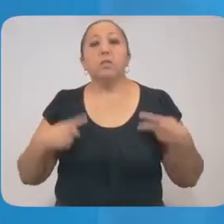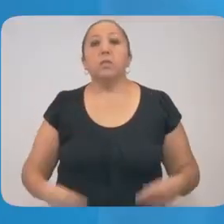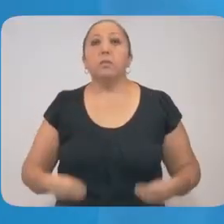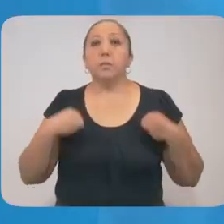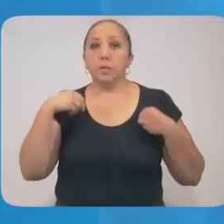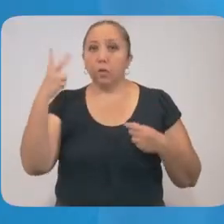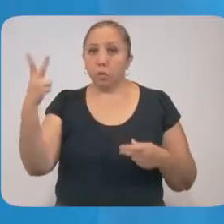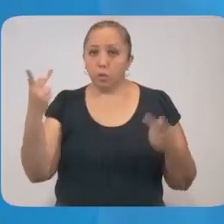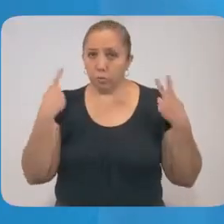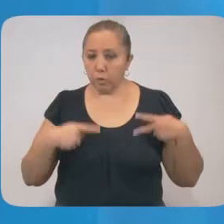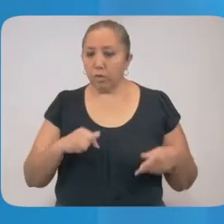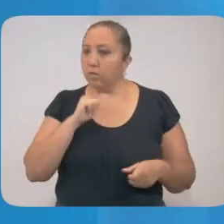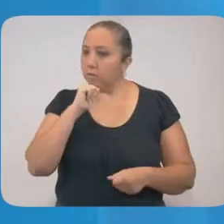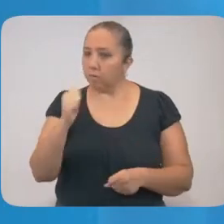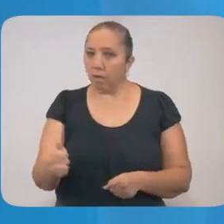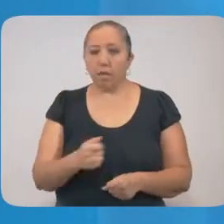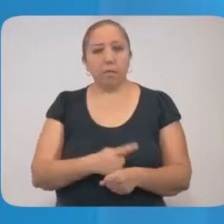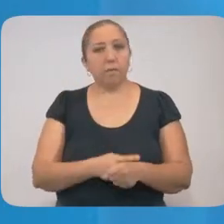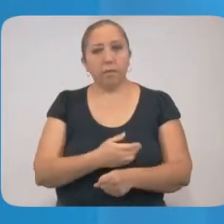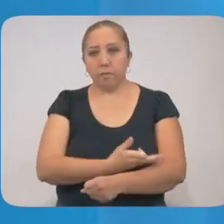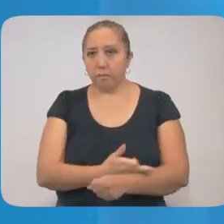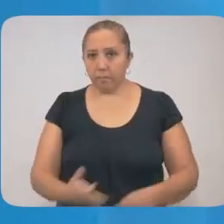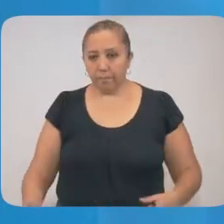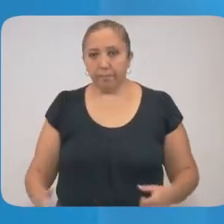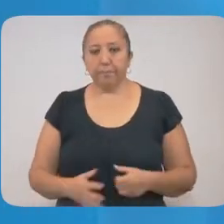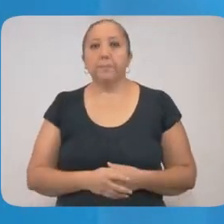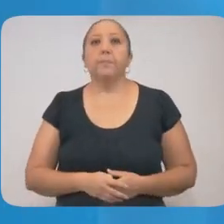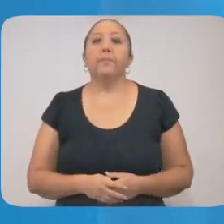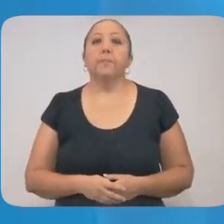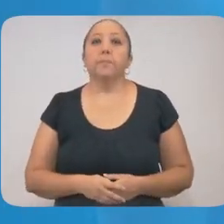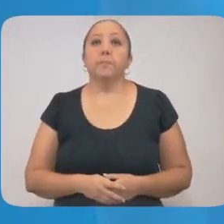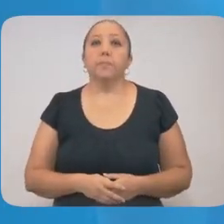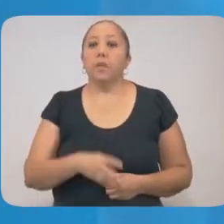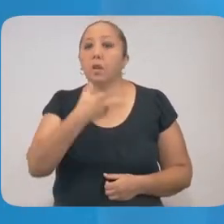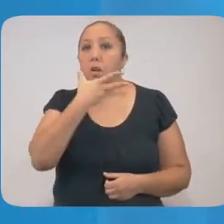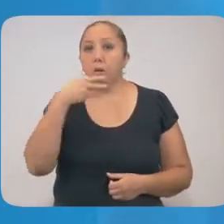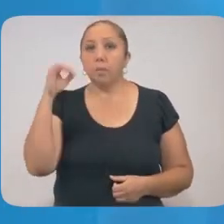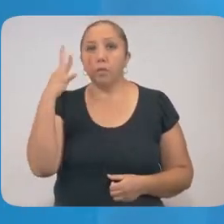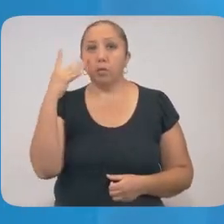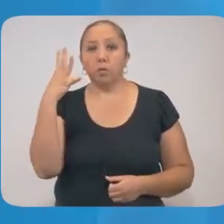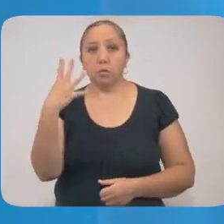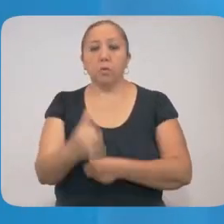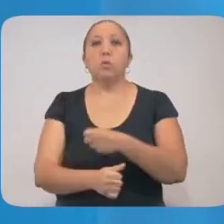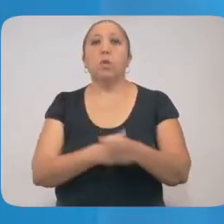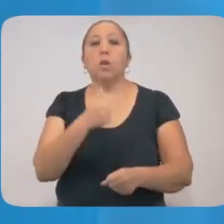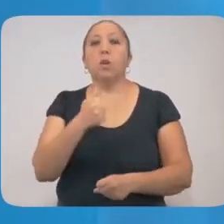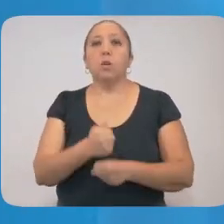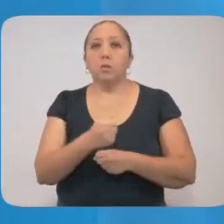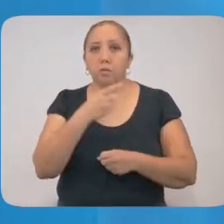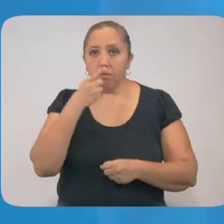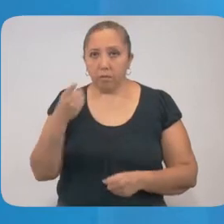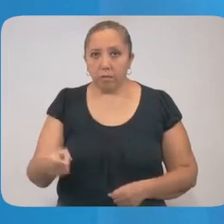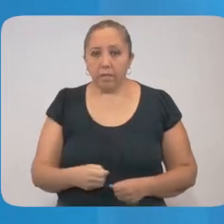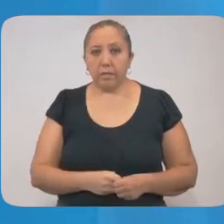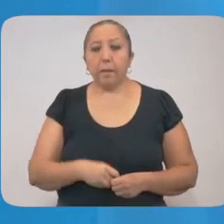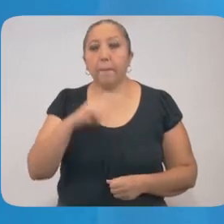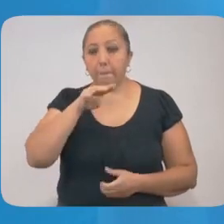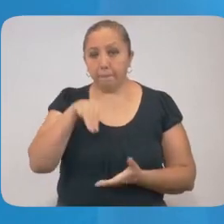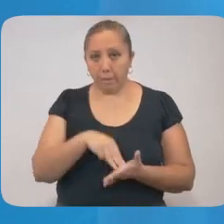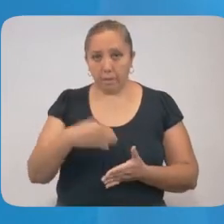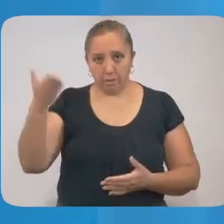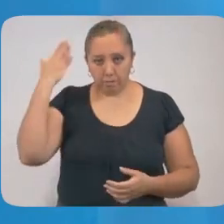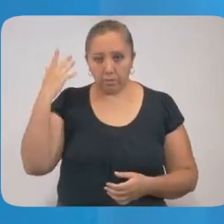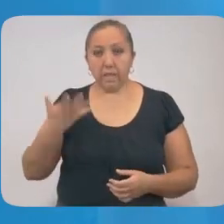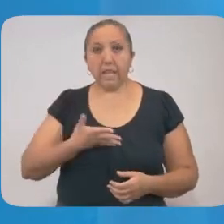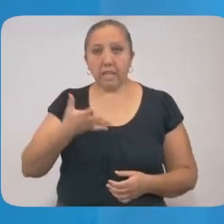convivía con dos contactos, los cuales hasta el momento se reportan asintomáticos. Hombre de 54 años, originario y residente de Mérida, con